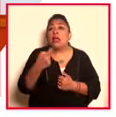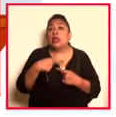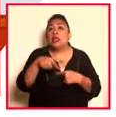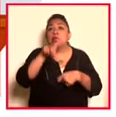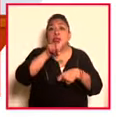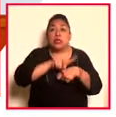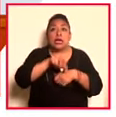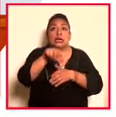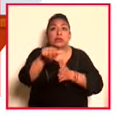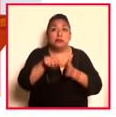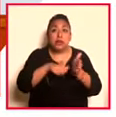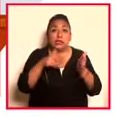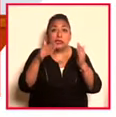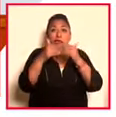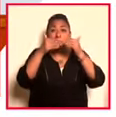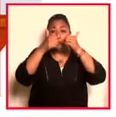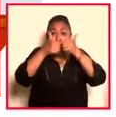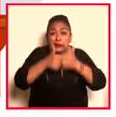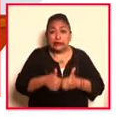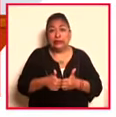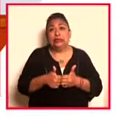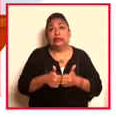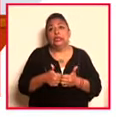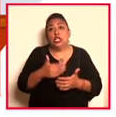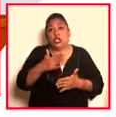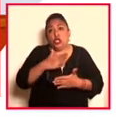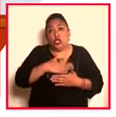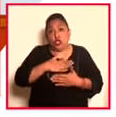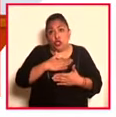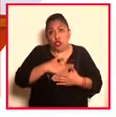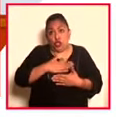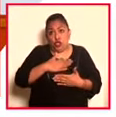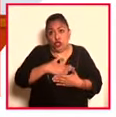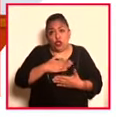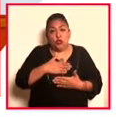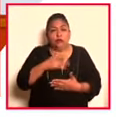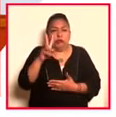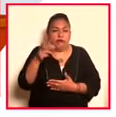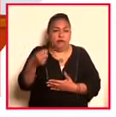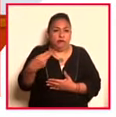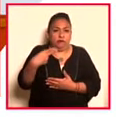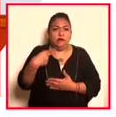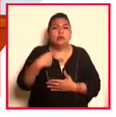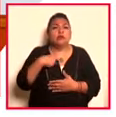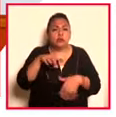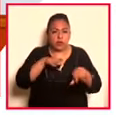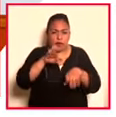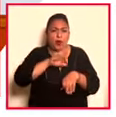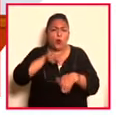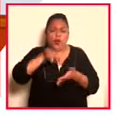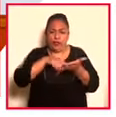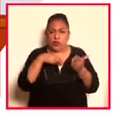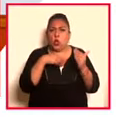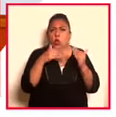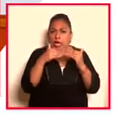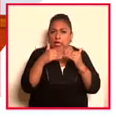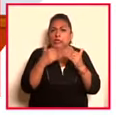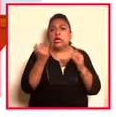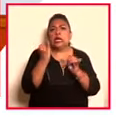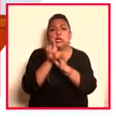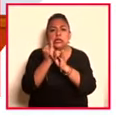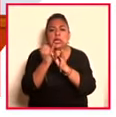meses ya de encierro, pues en mi caso, tengo el privilegio de que puedo trabajar desde casa, estoy dando clases en